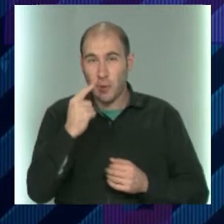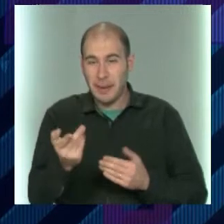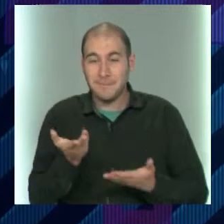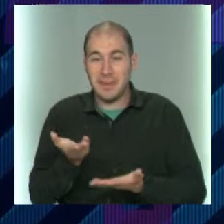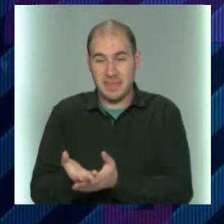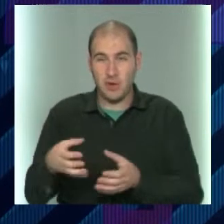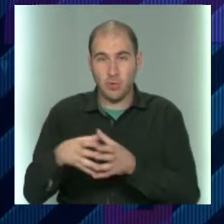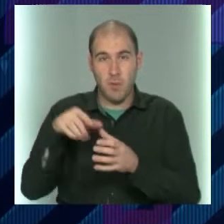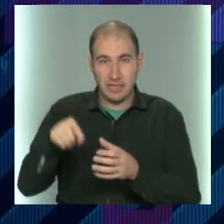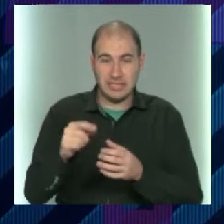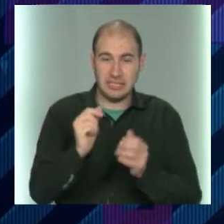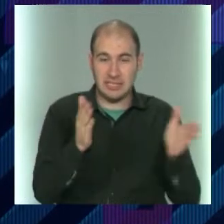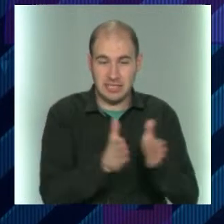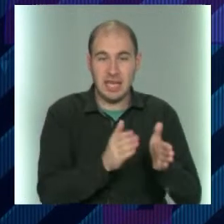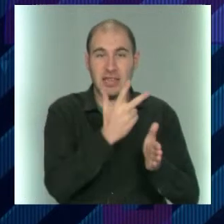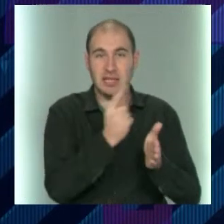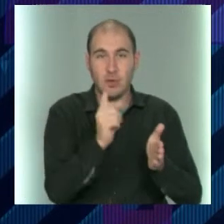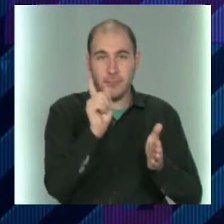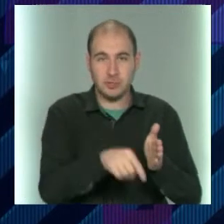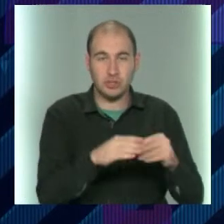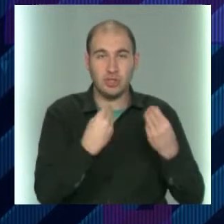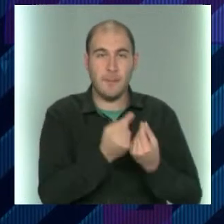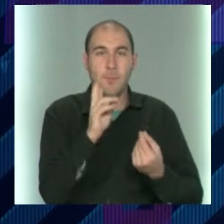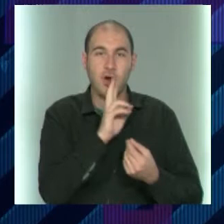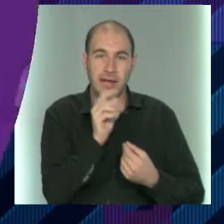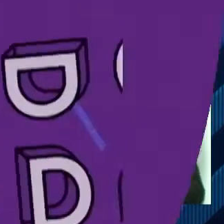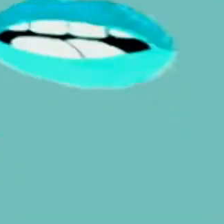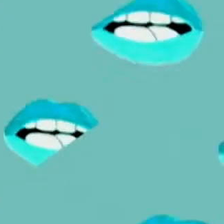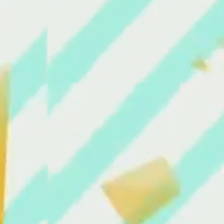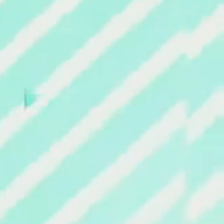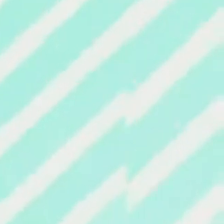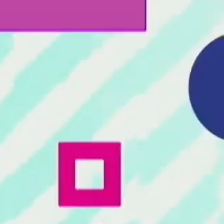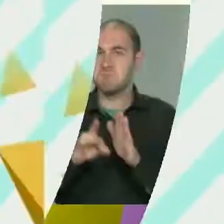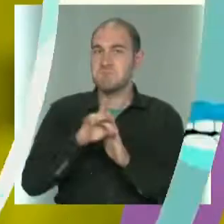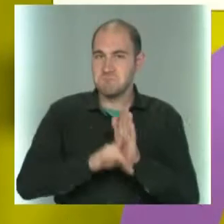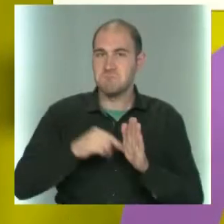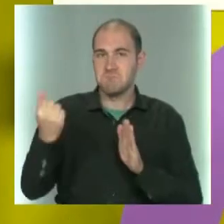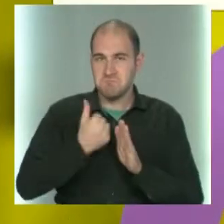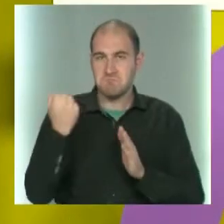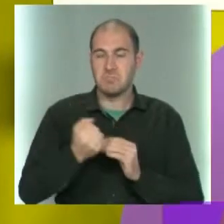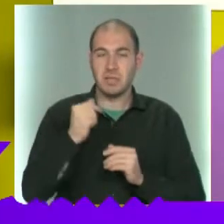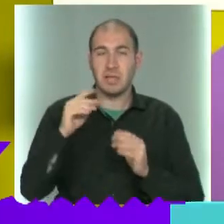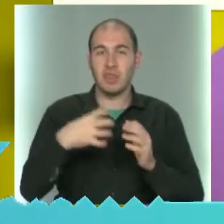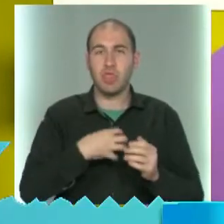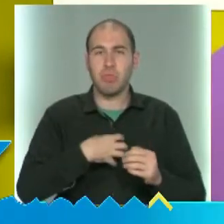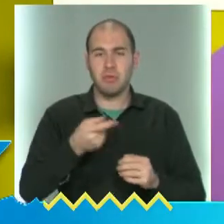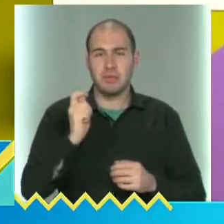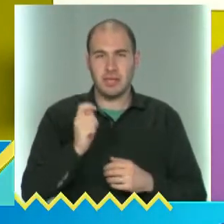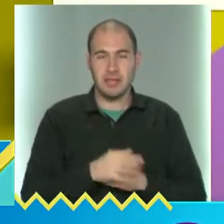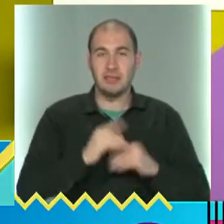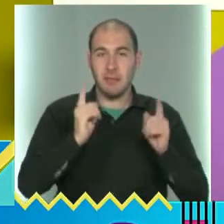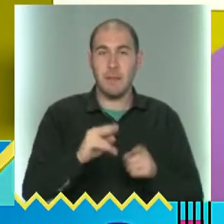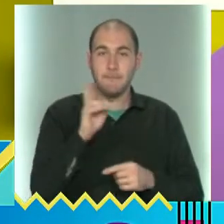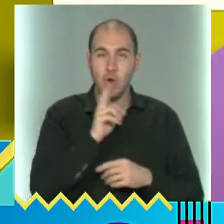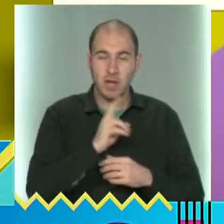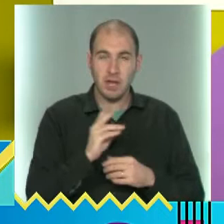este organismo, el 31% son de mujeres. Muy buen dato entonces a resaltar acerca de la propiedad intelectual y de las